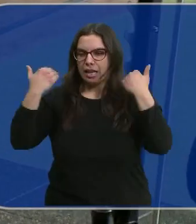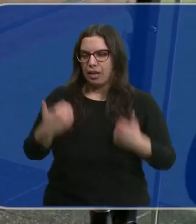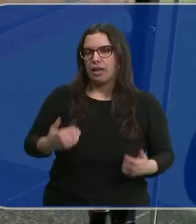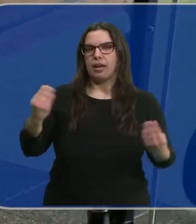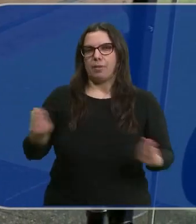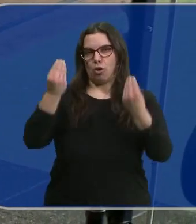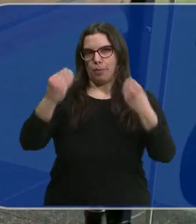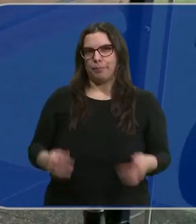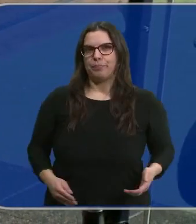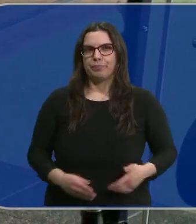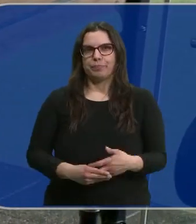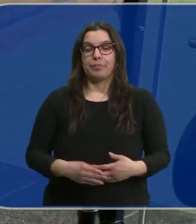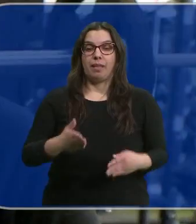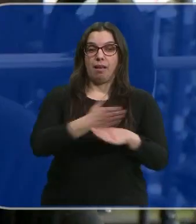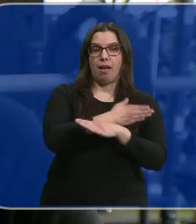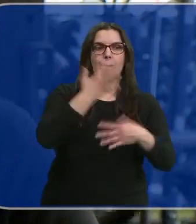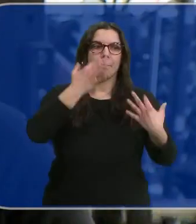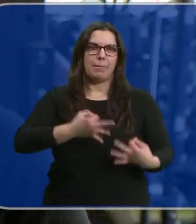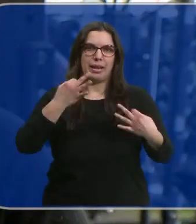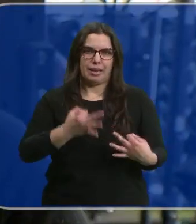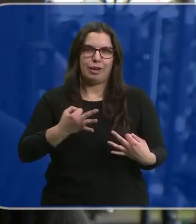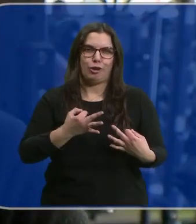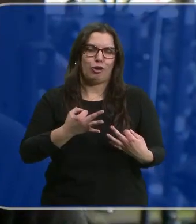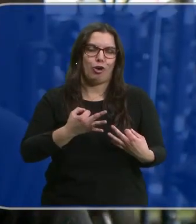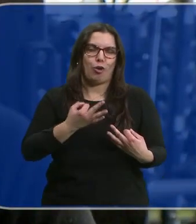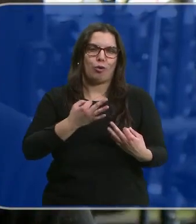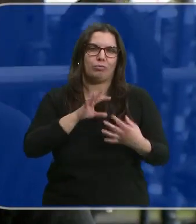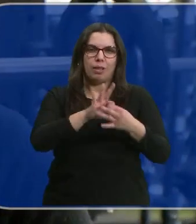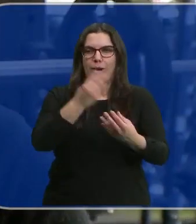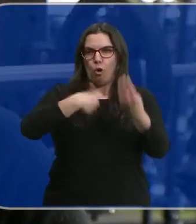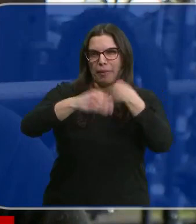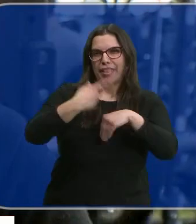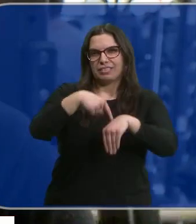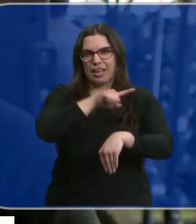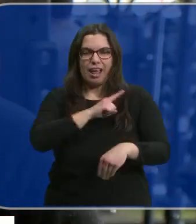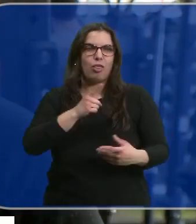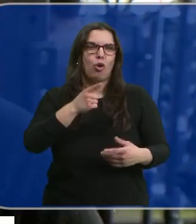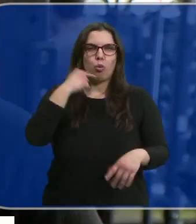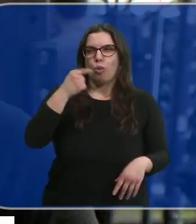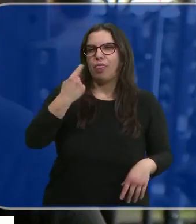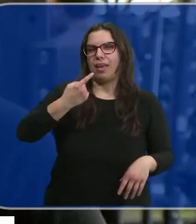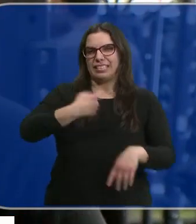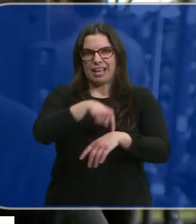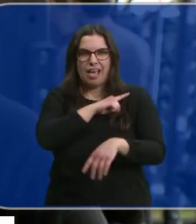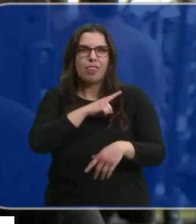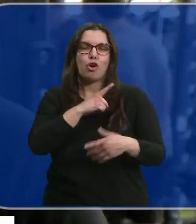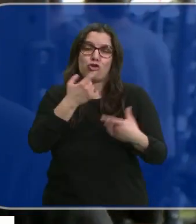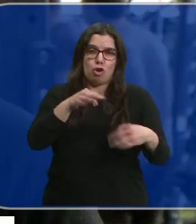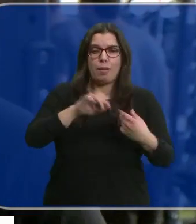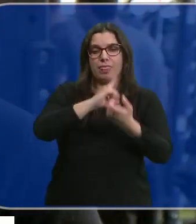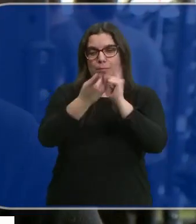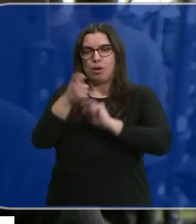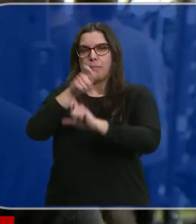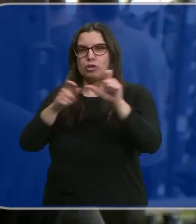forma física. Venimos de fechas muy peligrosas en ese sentido, ¿no? Entre comidas y sobre todo dulces, y es normal